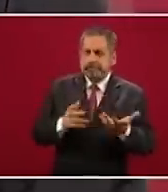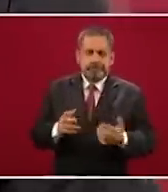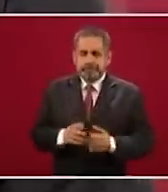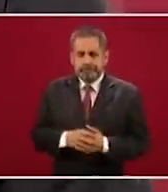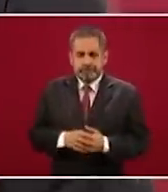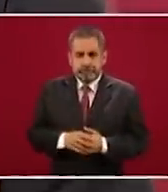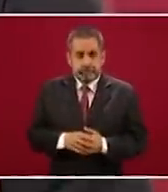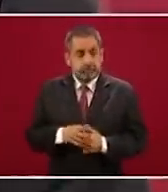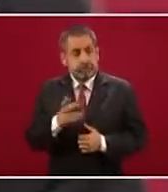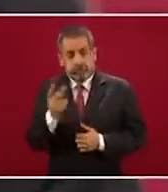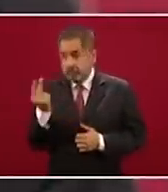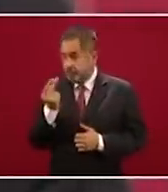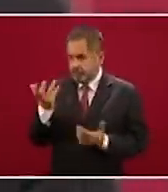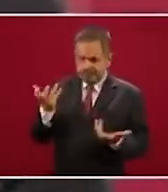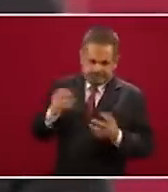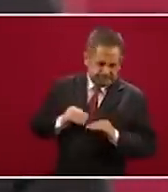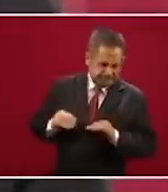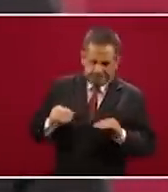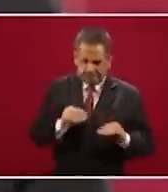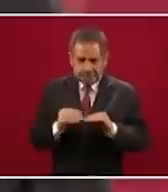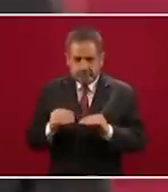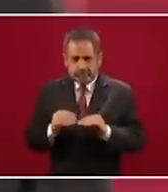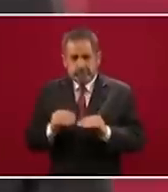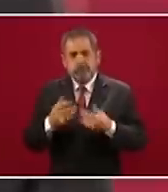si no hubiésemos hecho nada.